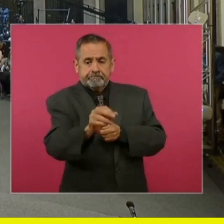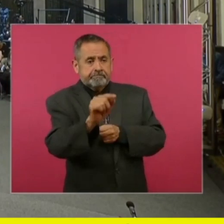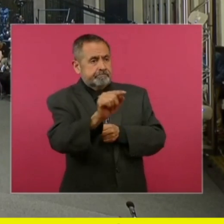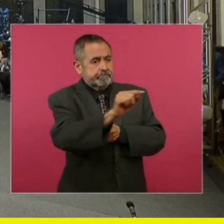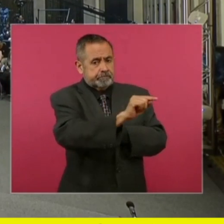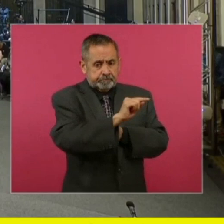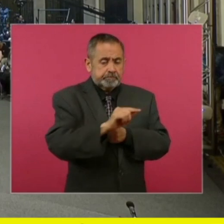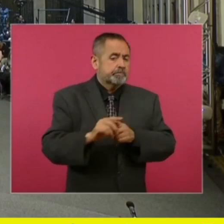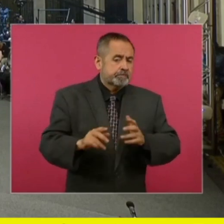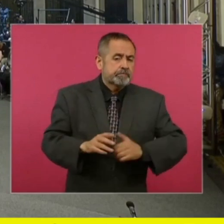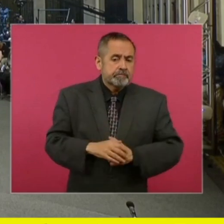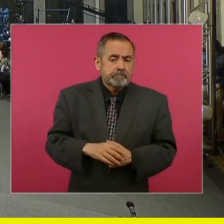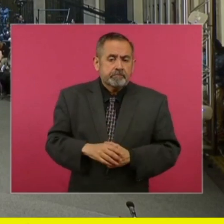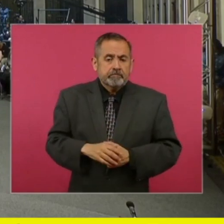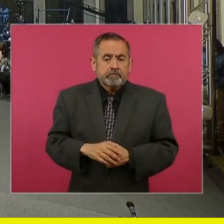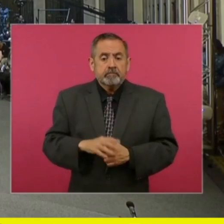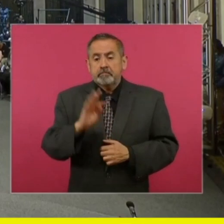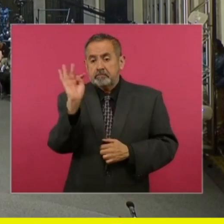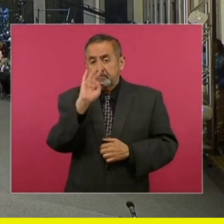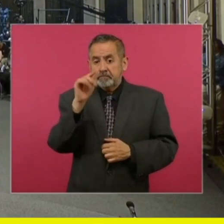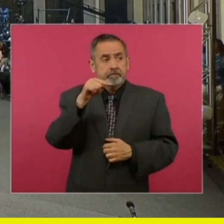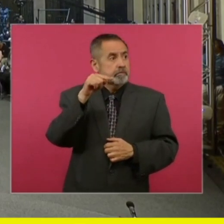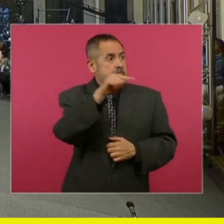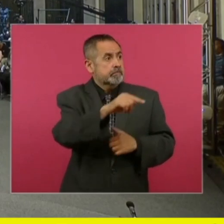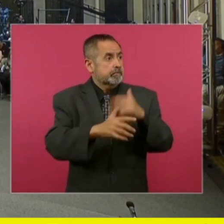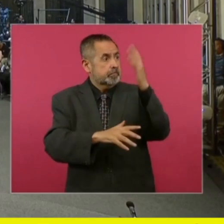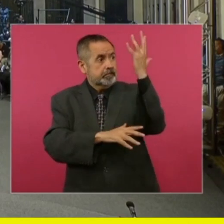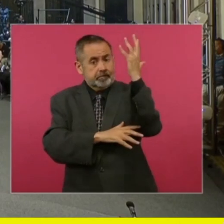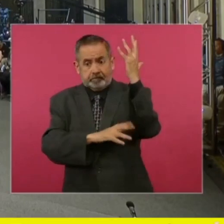si se va a cortar un árbol